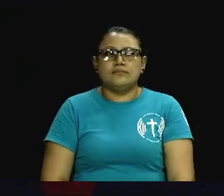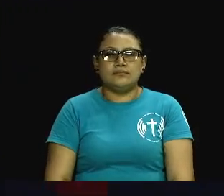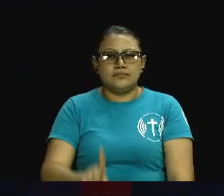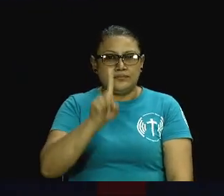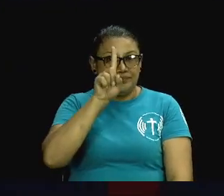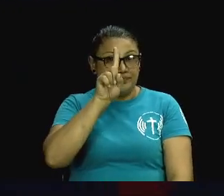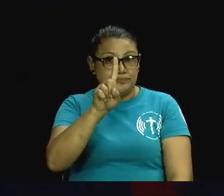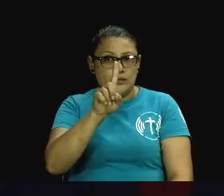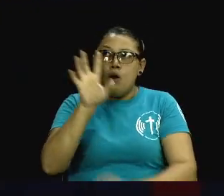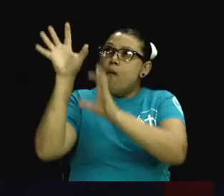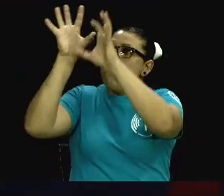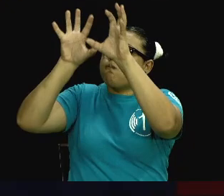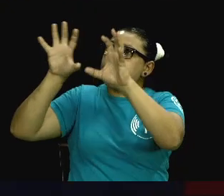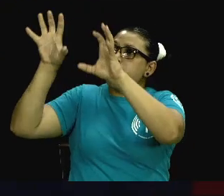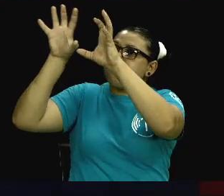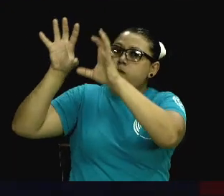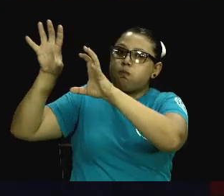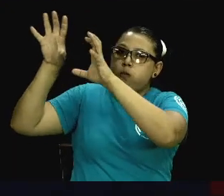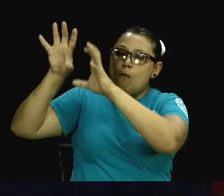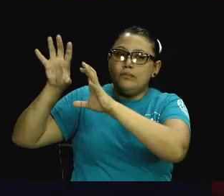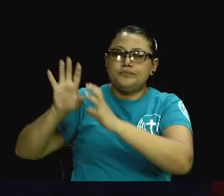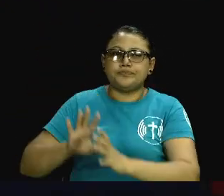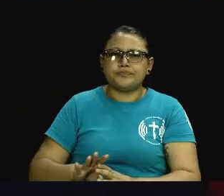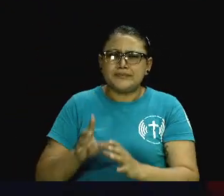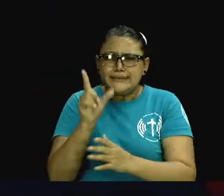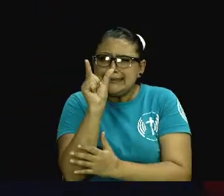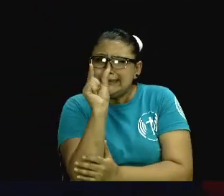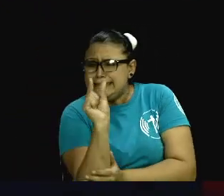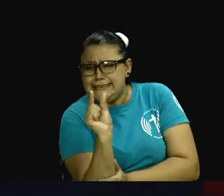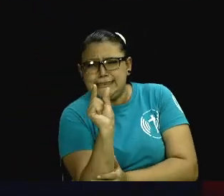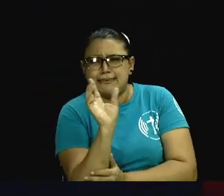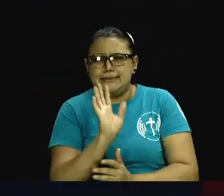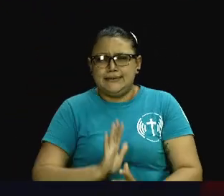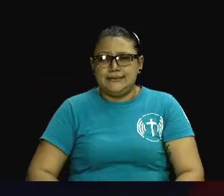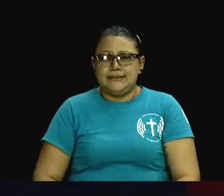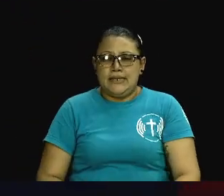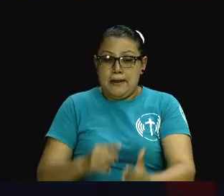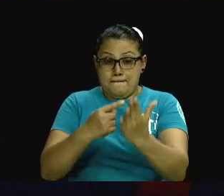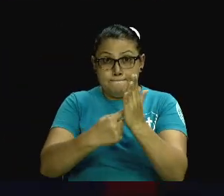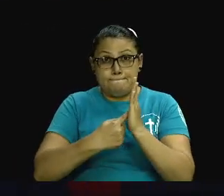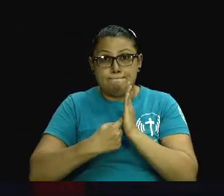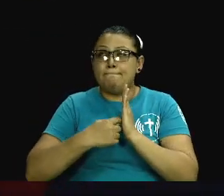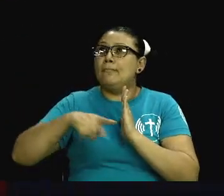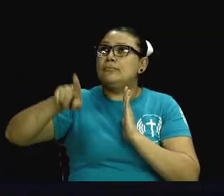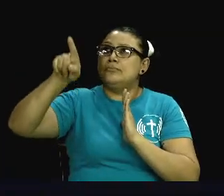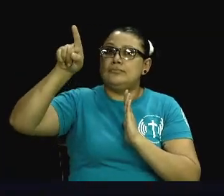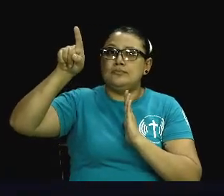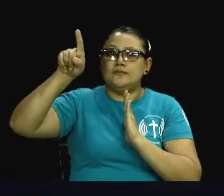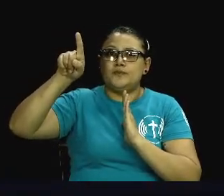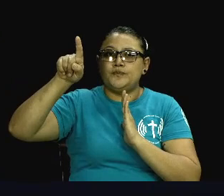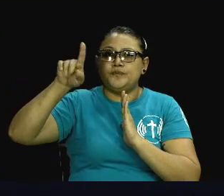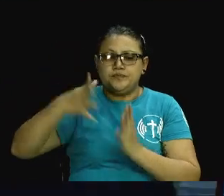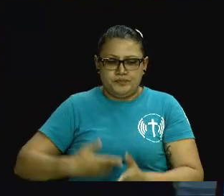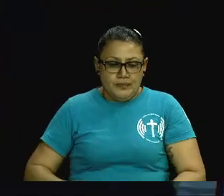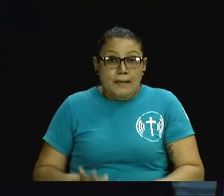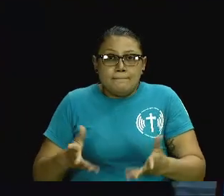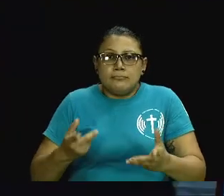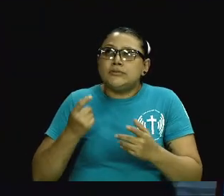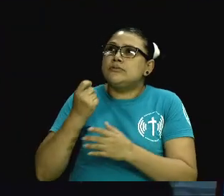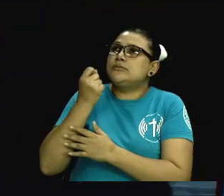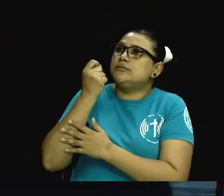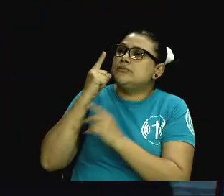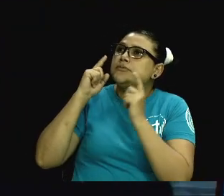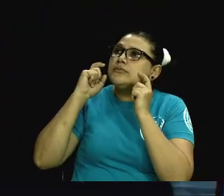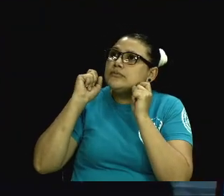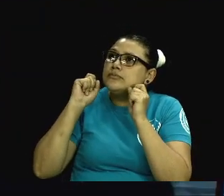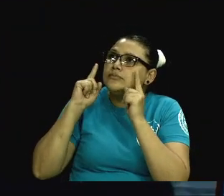pequeña nube algo pequeño son señales que necesitamos abrir bien los ojos y